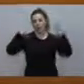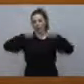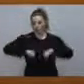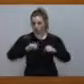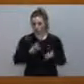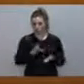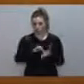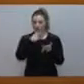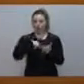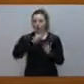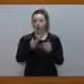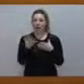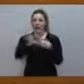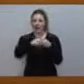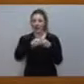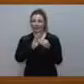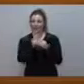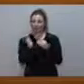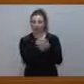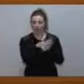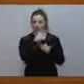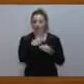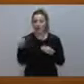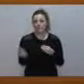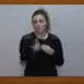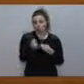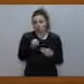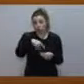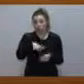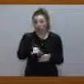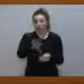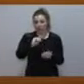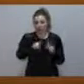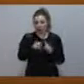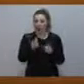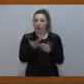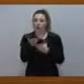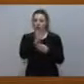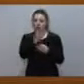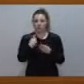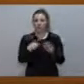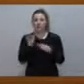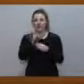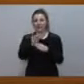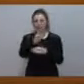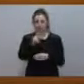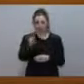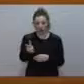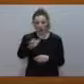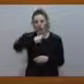con enmiendas transaccionales para mejorar, entendemos, lo que es la moción presentada por Izquierda Unida.